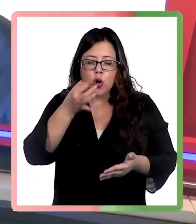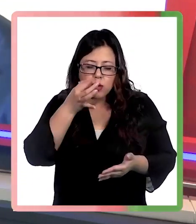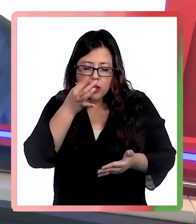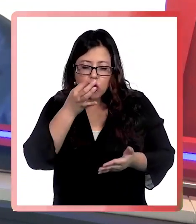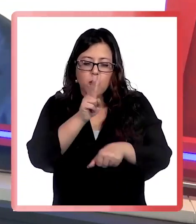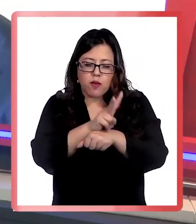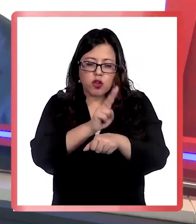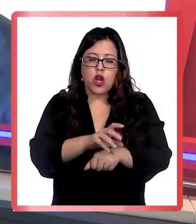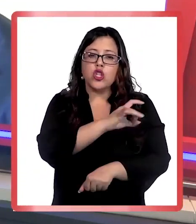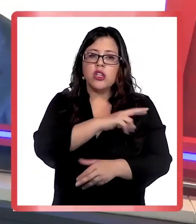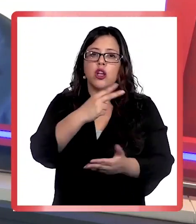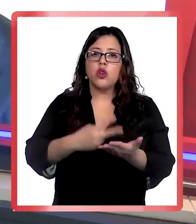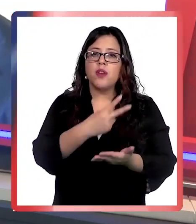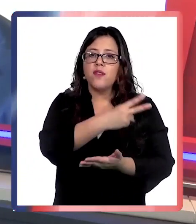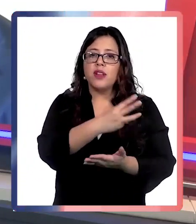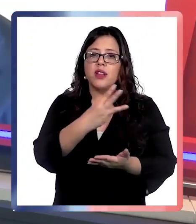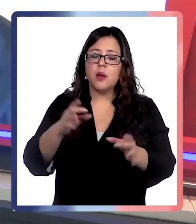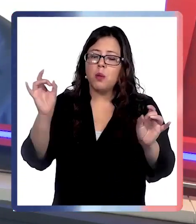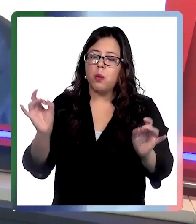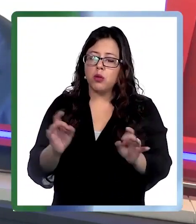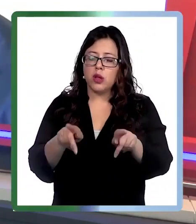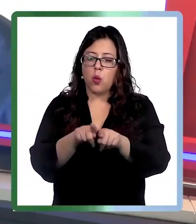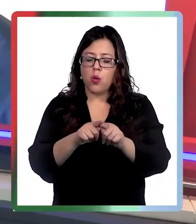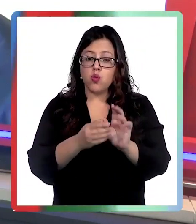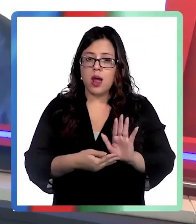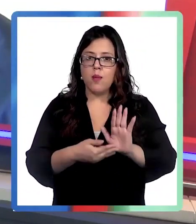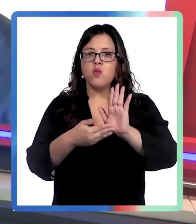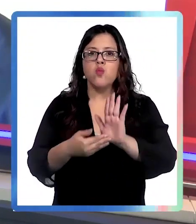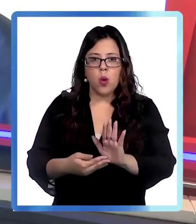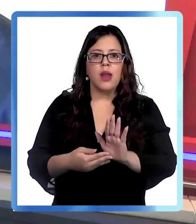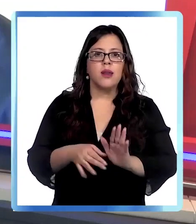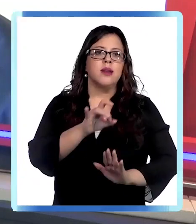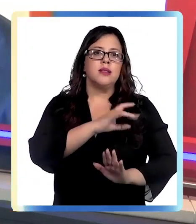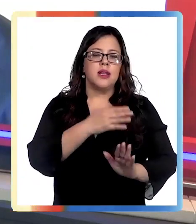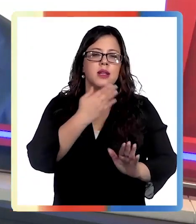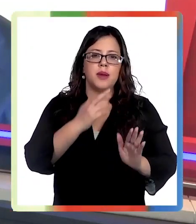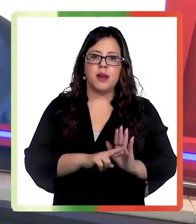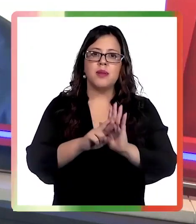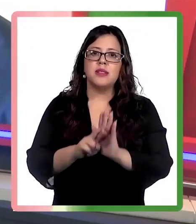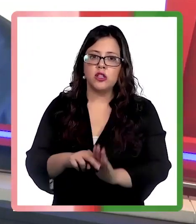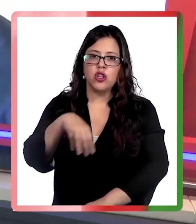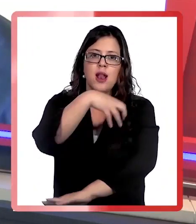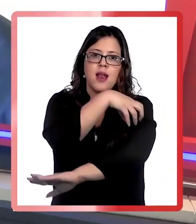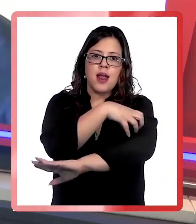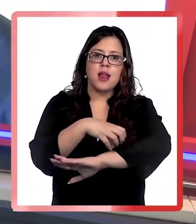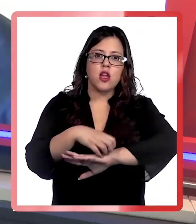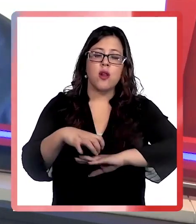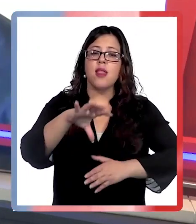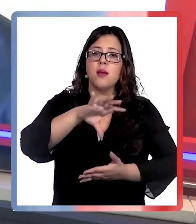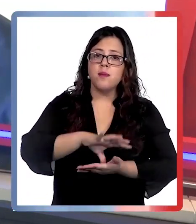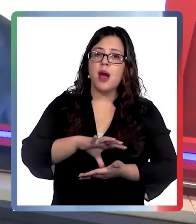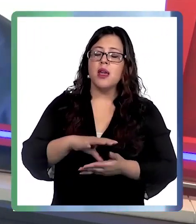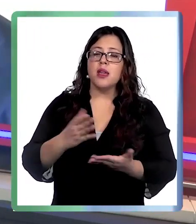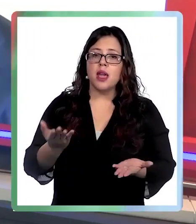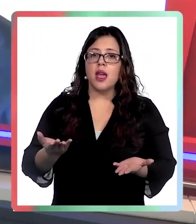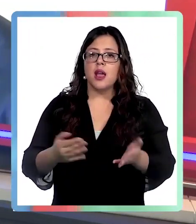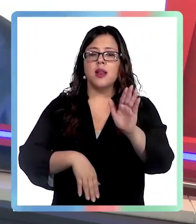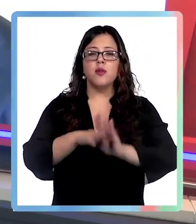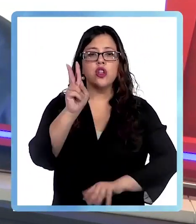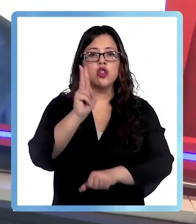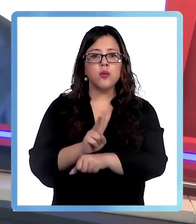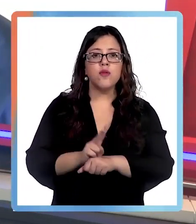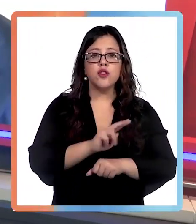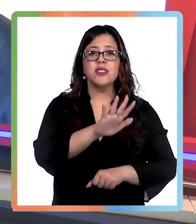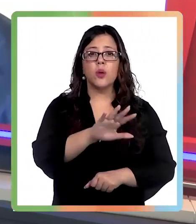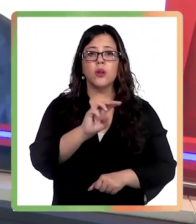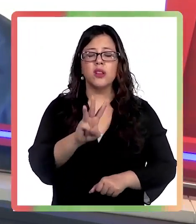profesores en nuestro país y que tiene representación en todo Chile, estamos viendo, lo decíamos, que la mayoría de los profesores, el 53%, dice que no abandonaría su trabajo, pero tú